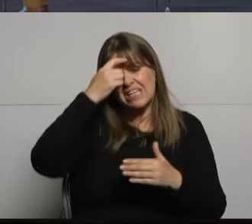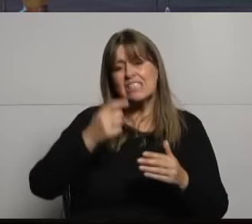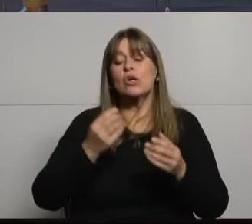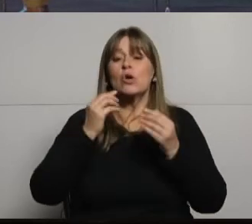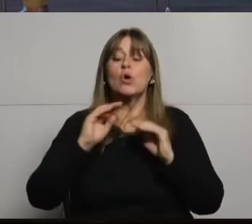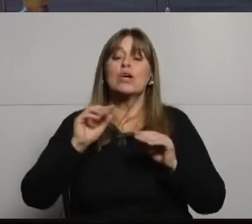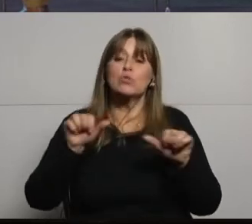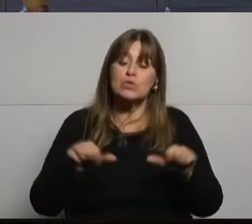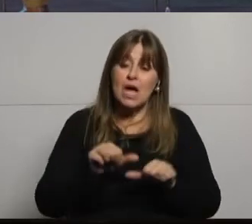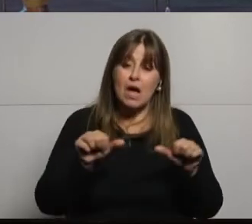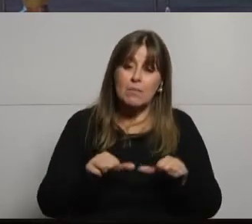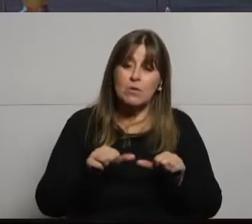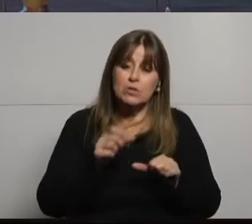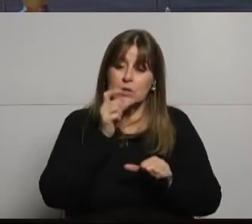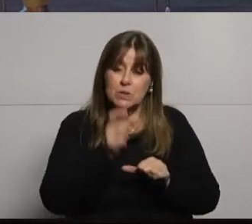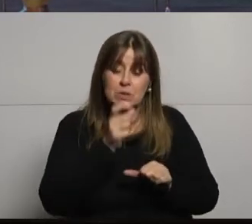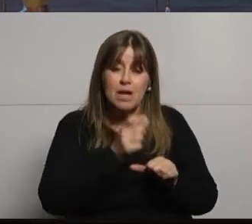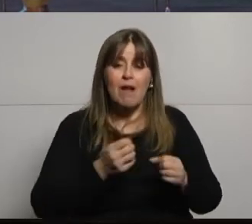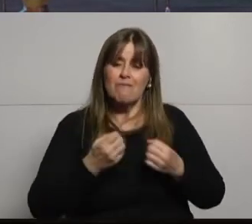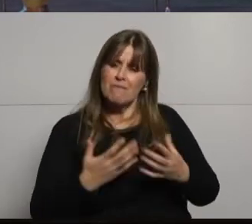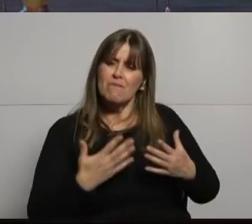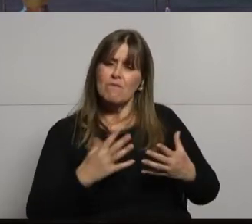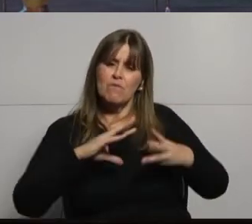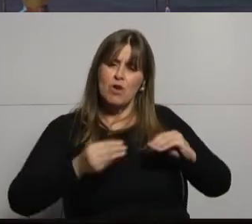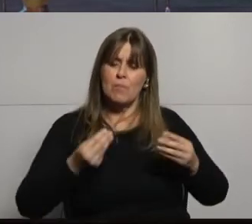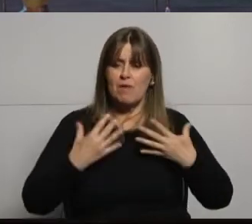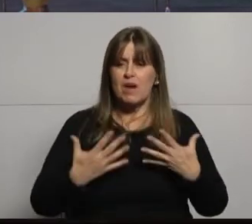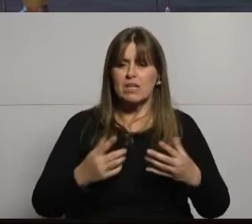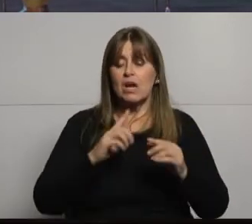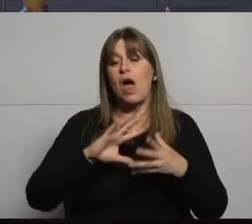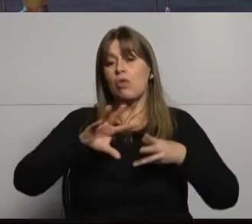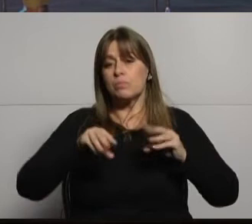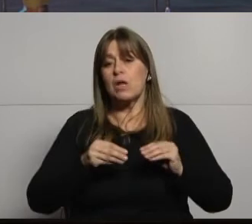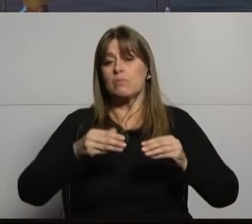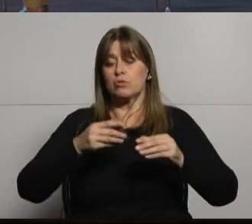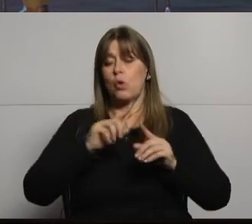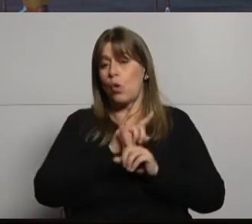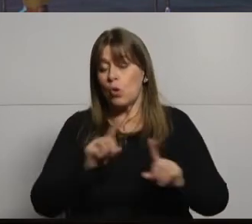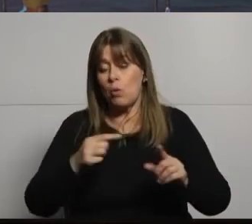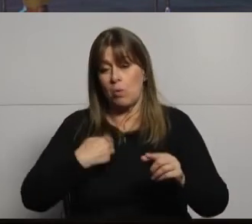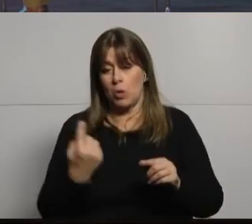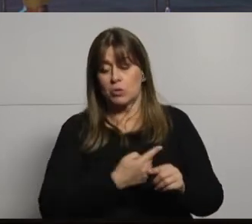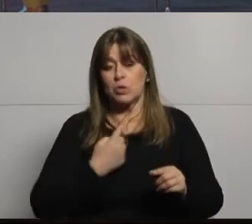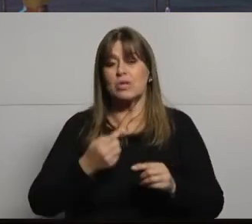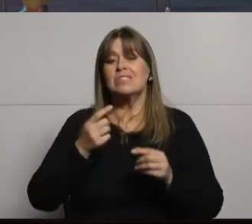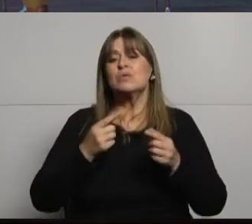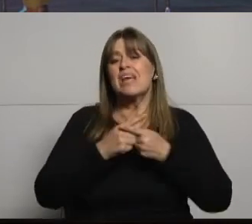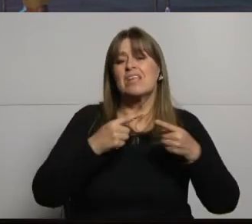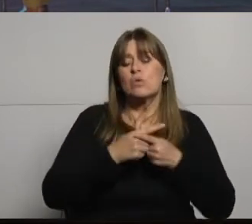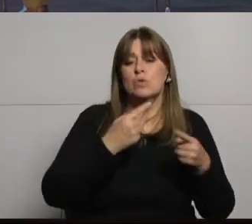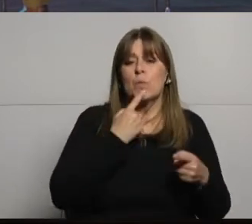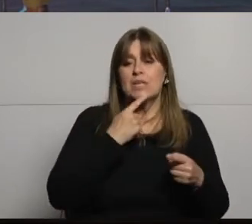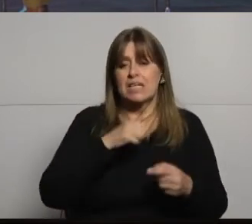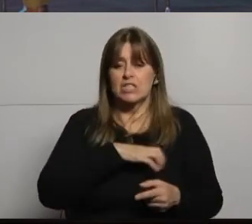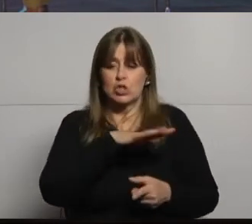criterios que usamos, la manera en que lo validamos, y si eso es adoptado o no por nosotros, es una discusión política y social donde los técnicos, en